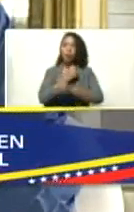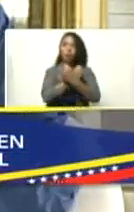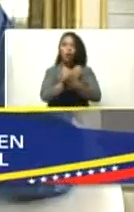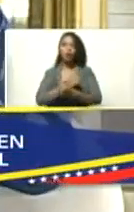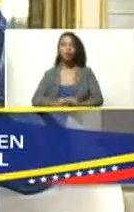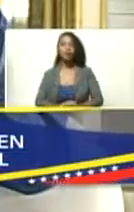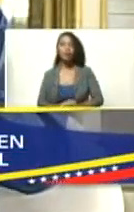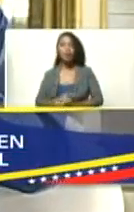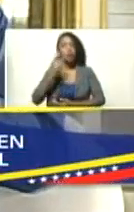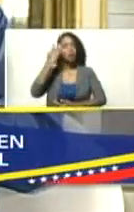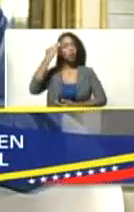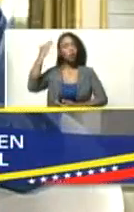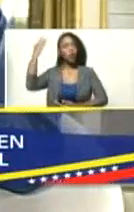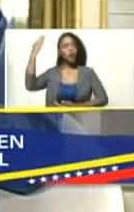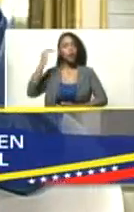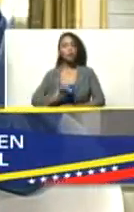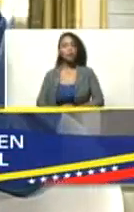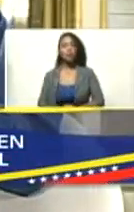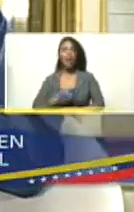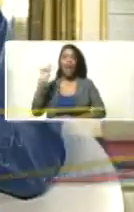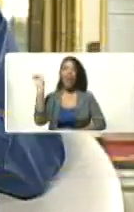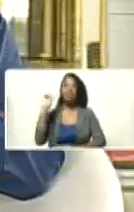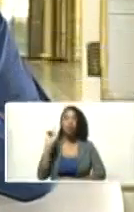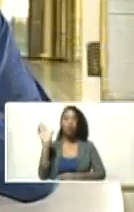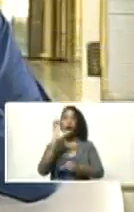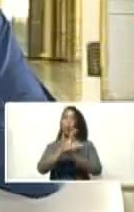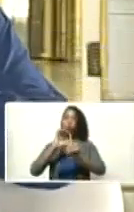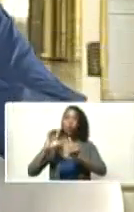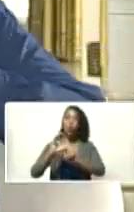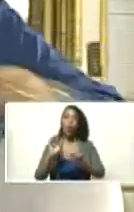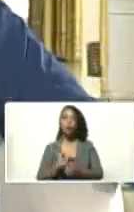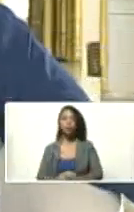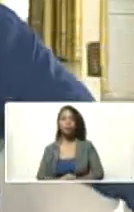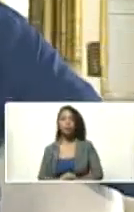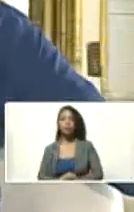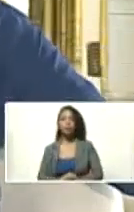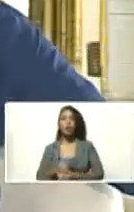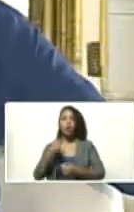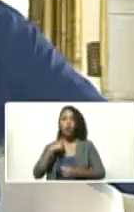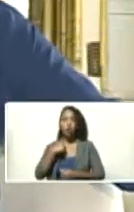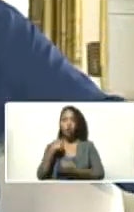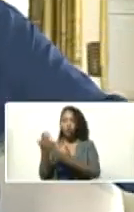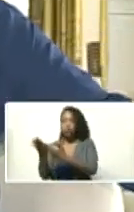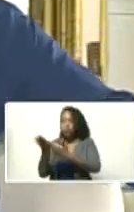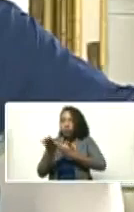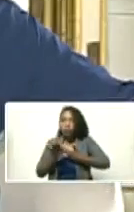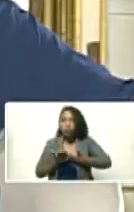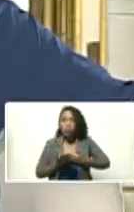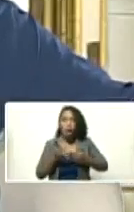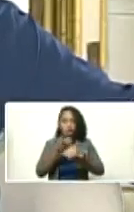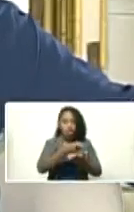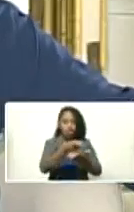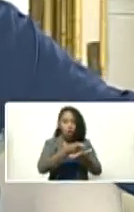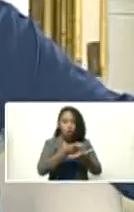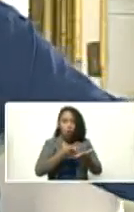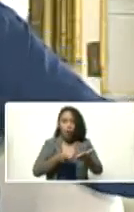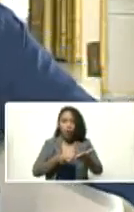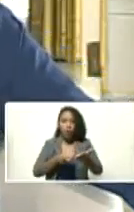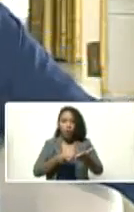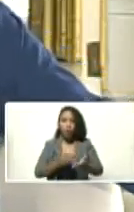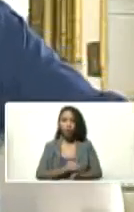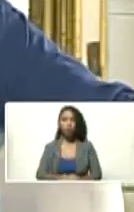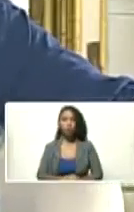y que sueña. La Venezuela de la cultura. He recibido este documento